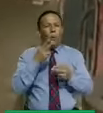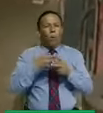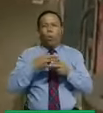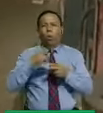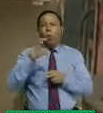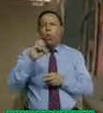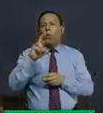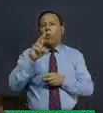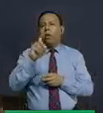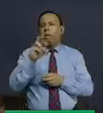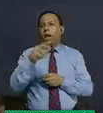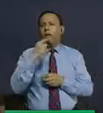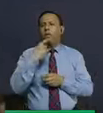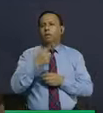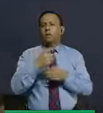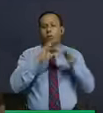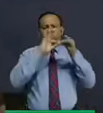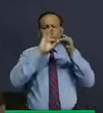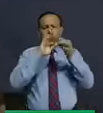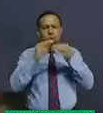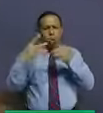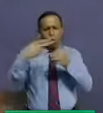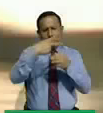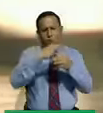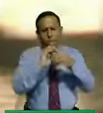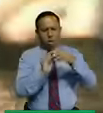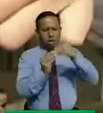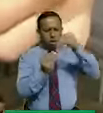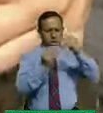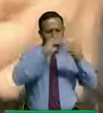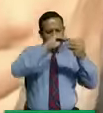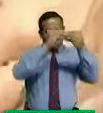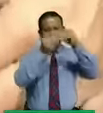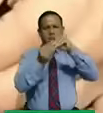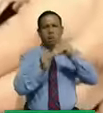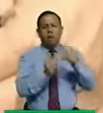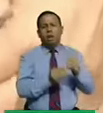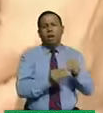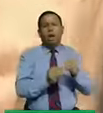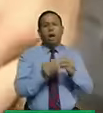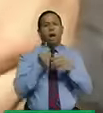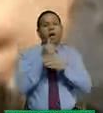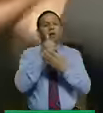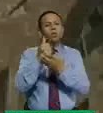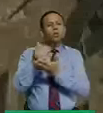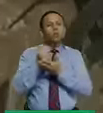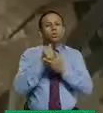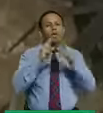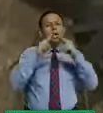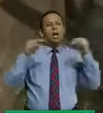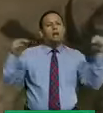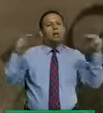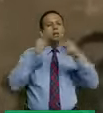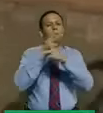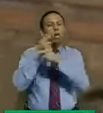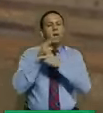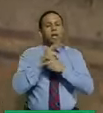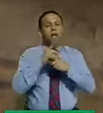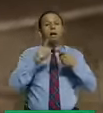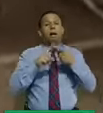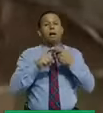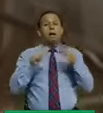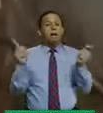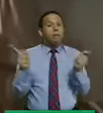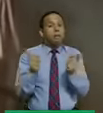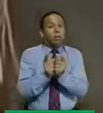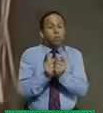Ela Floreciendo, asevera que ayuda al medio ambiente aplicando las 3R: reduce, recicla y reutiliza. Lo que